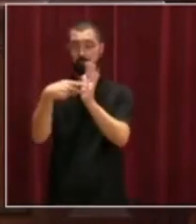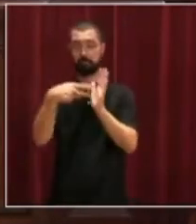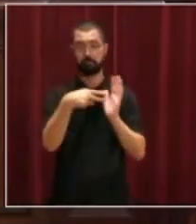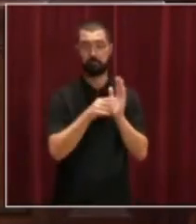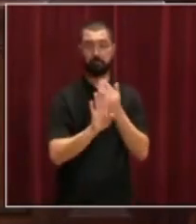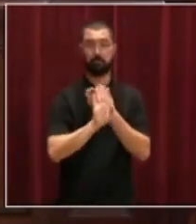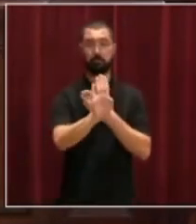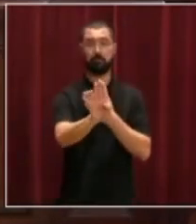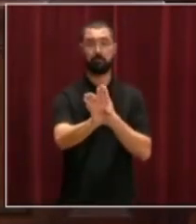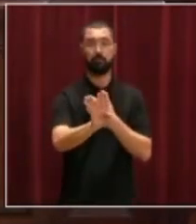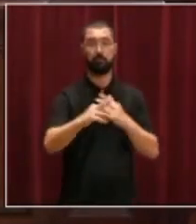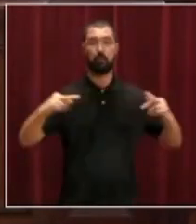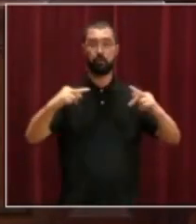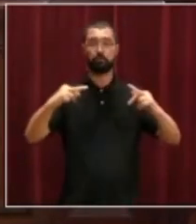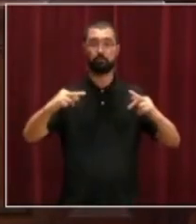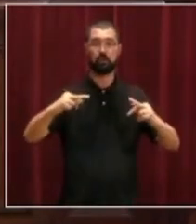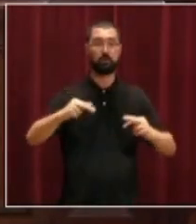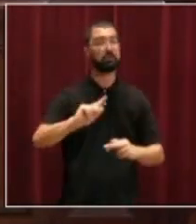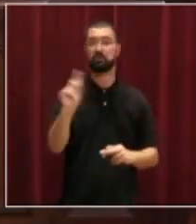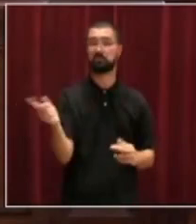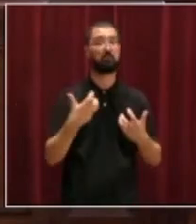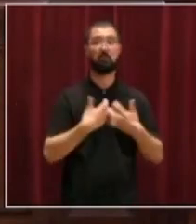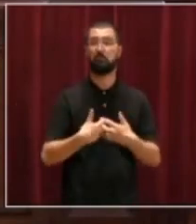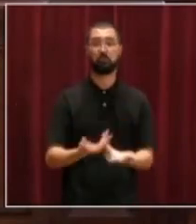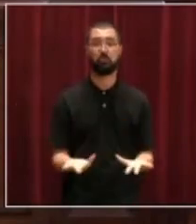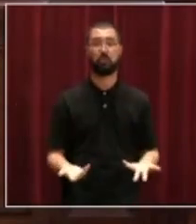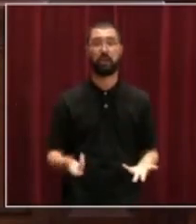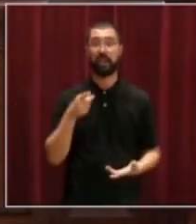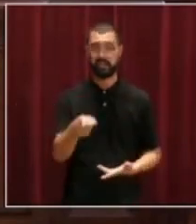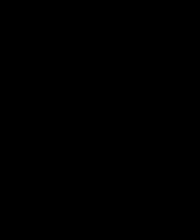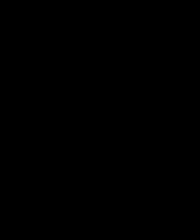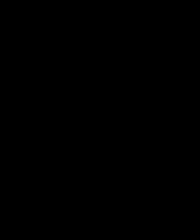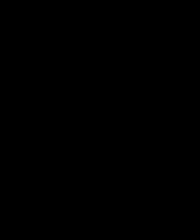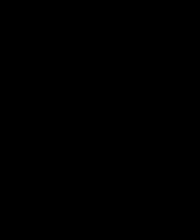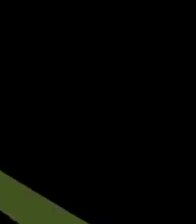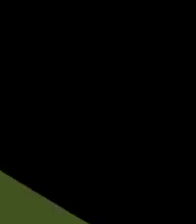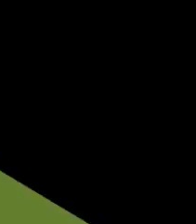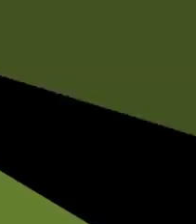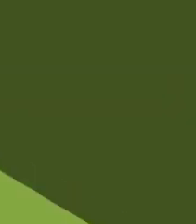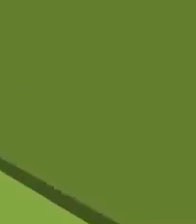están justo enfrente del consolas de mar tampoco funcionan esto es un fracaso